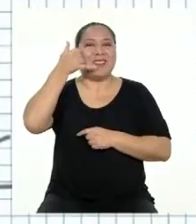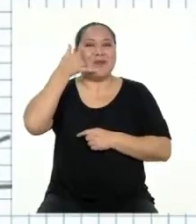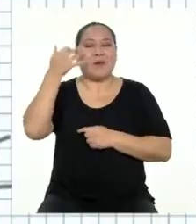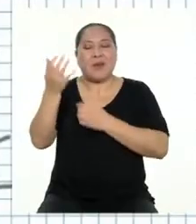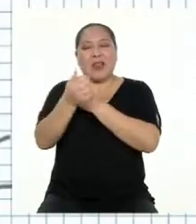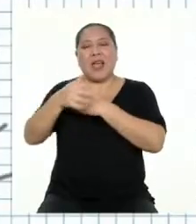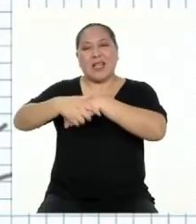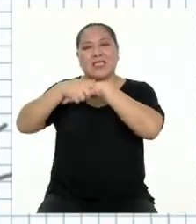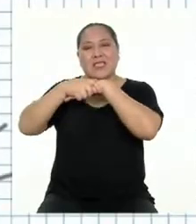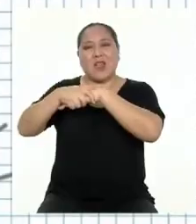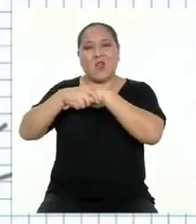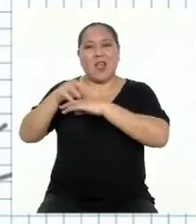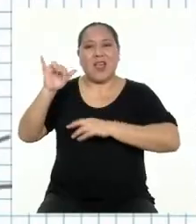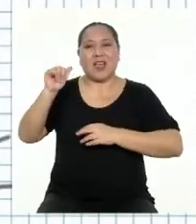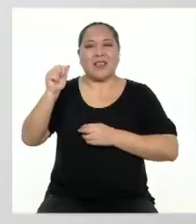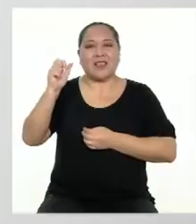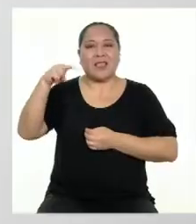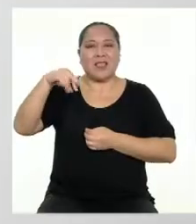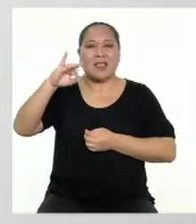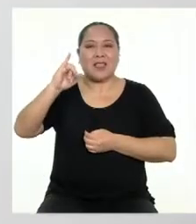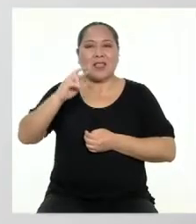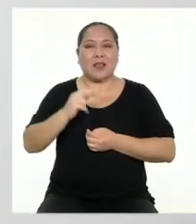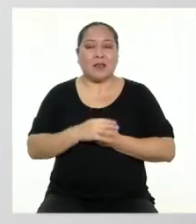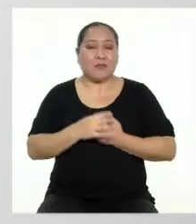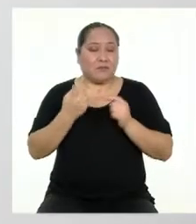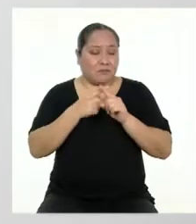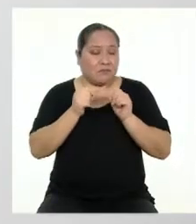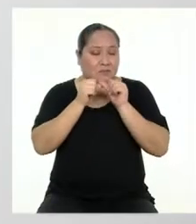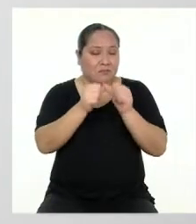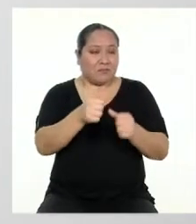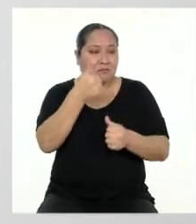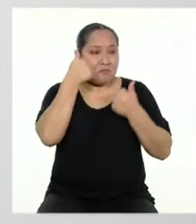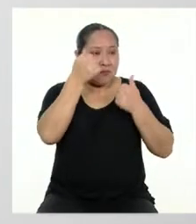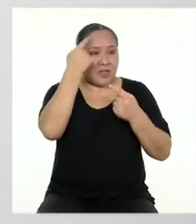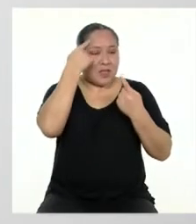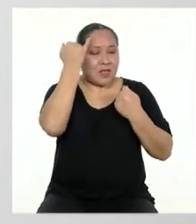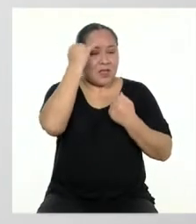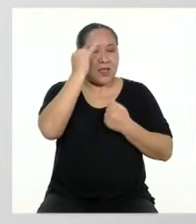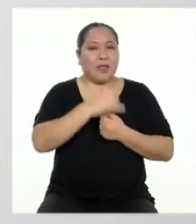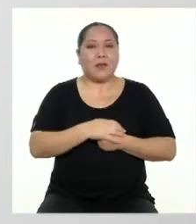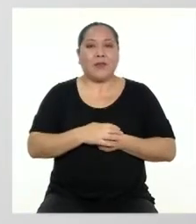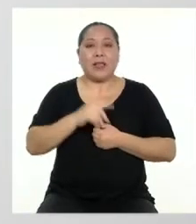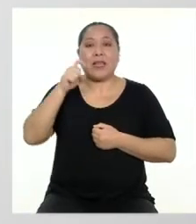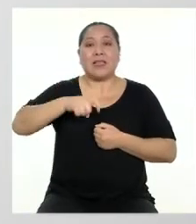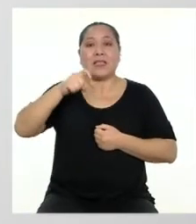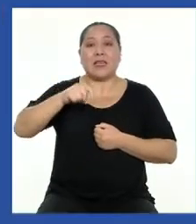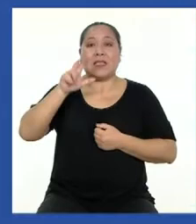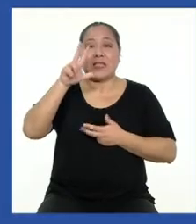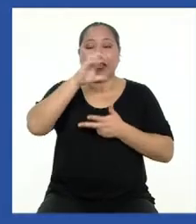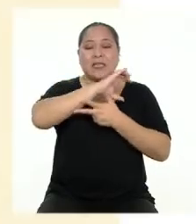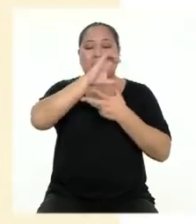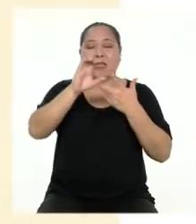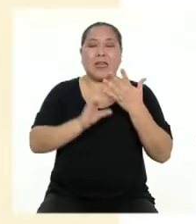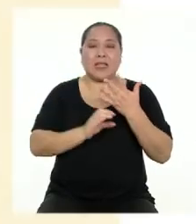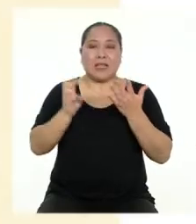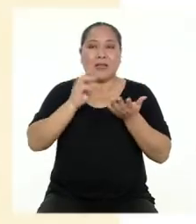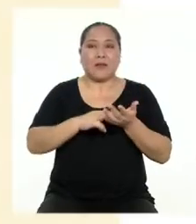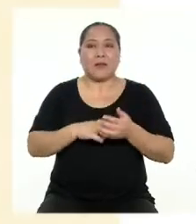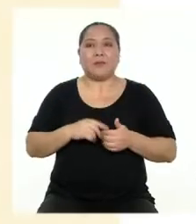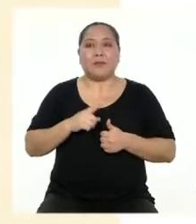Yanira. Esa es una muy buena decisión, pero continuemos, porque las necesidades tienen 3 características más.